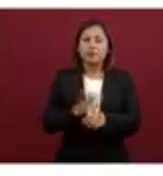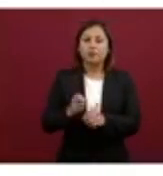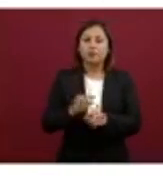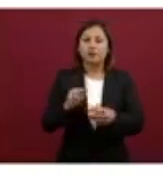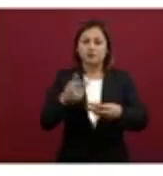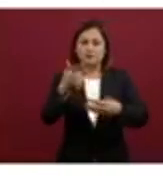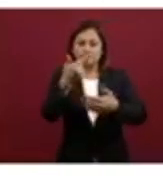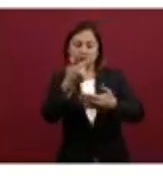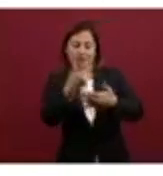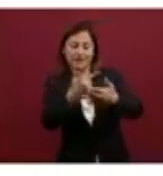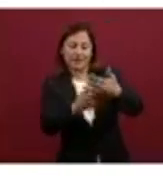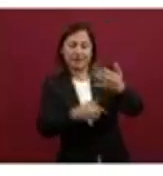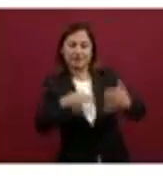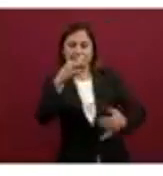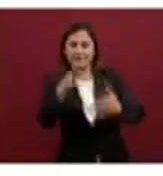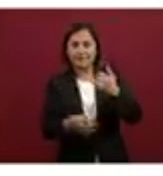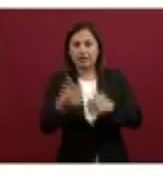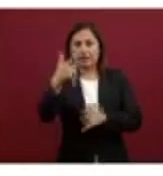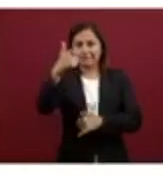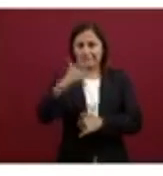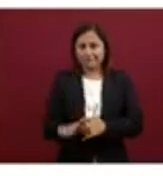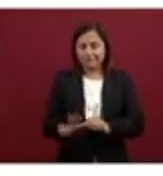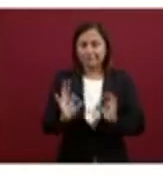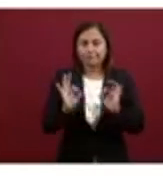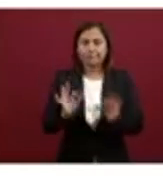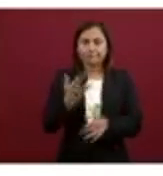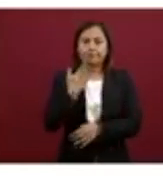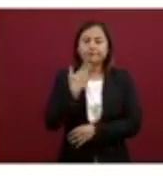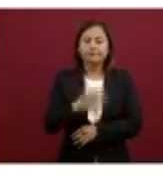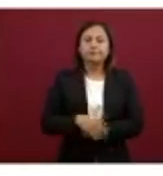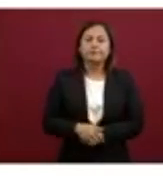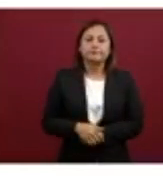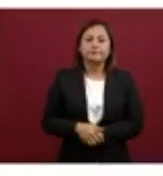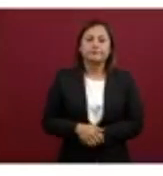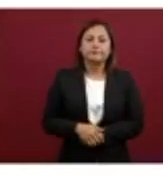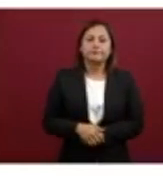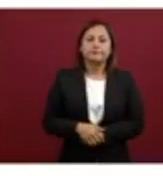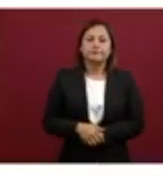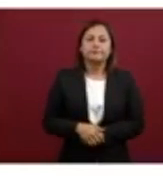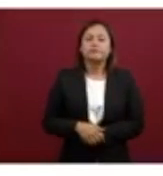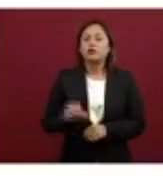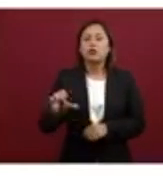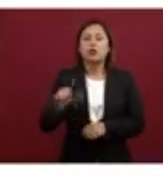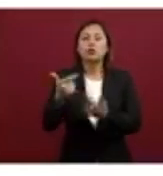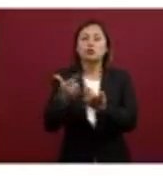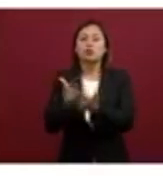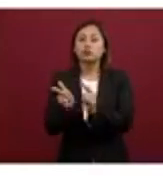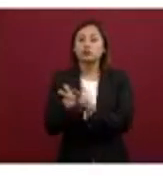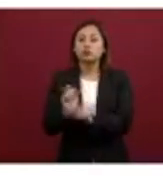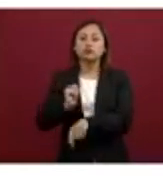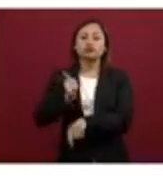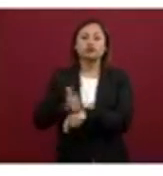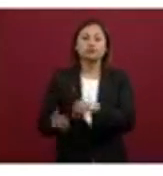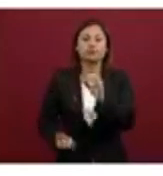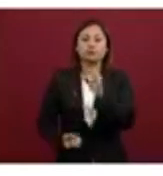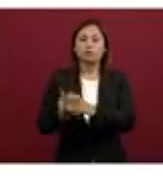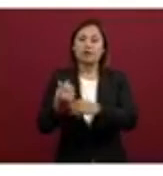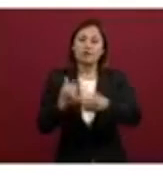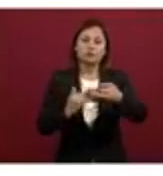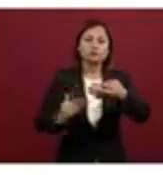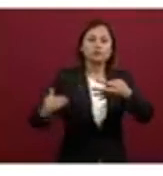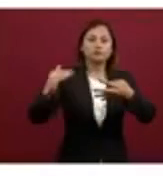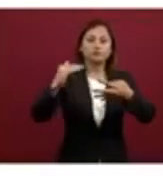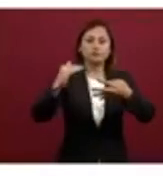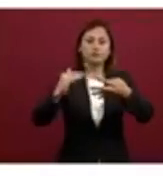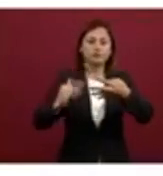de la tabla ambos grupos y aparecieron grupos nuevos en esta tabla en los primeros lugares: